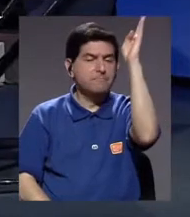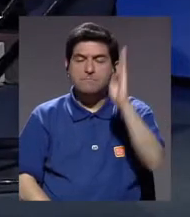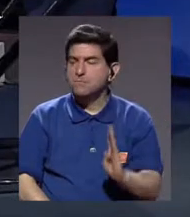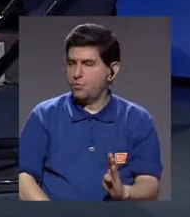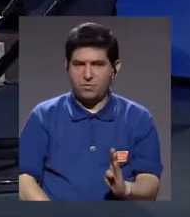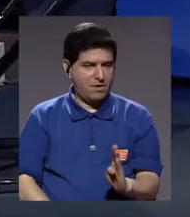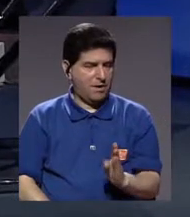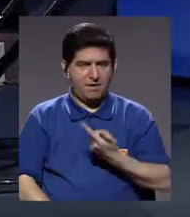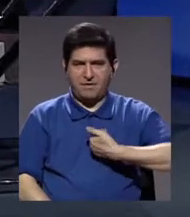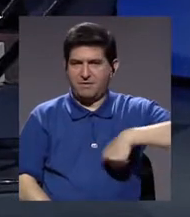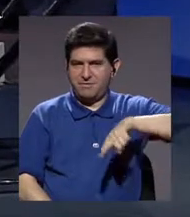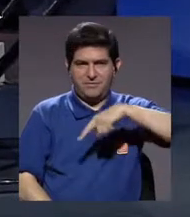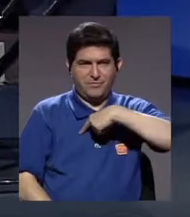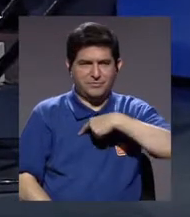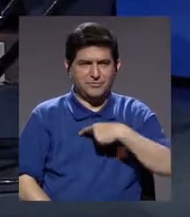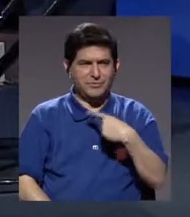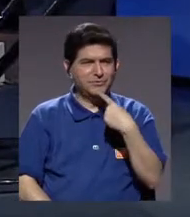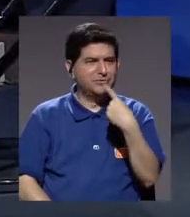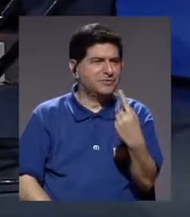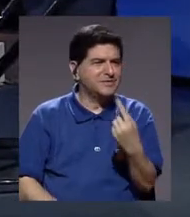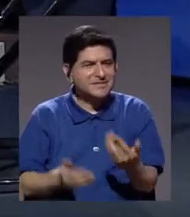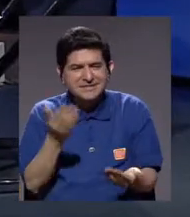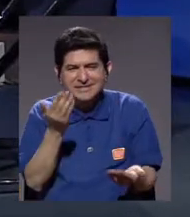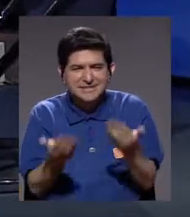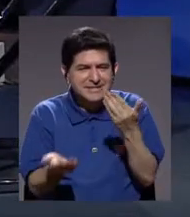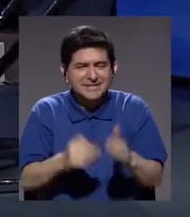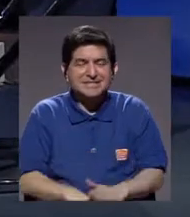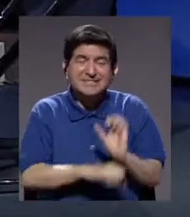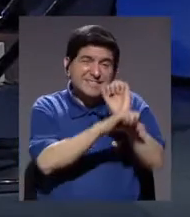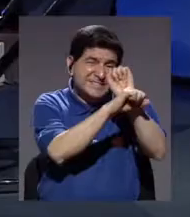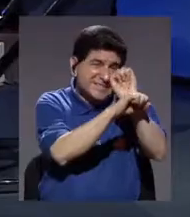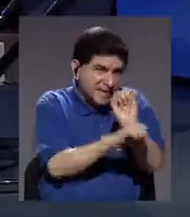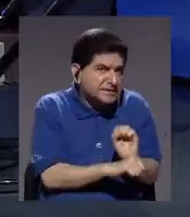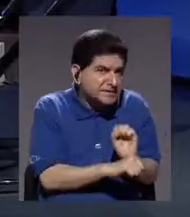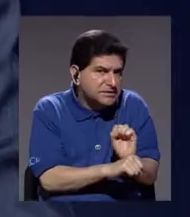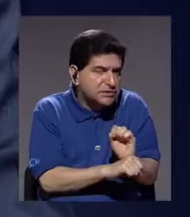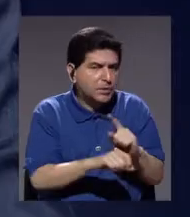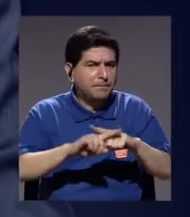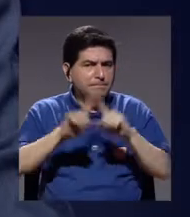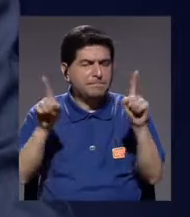nunca hemos tenido una, no sé si se puede llamar tradición, pero de